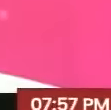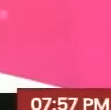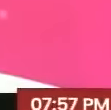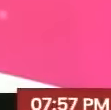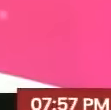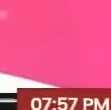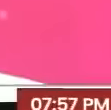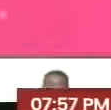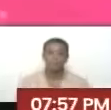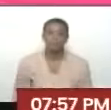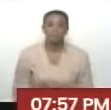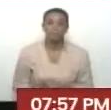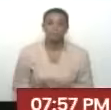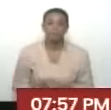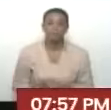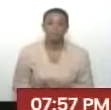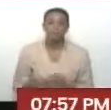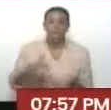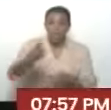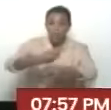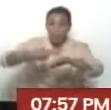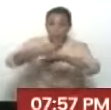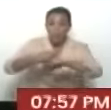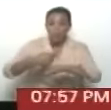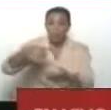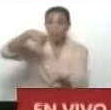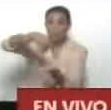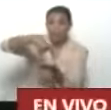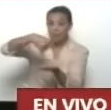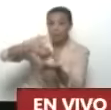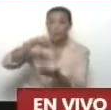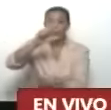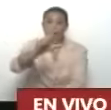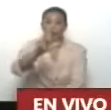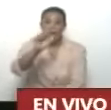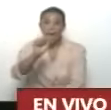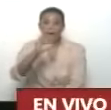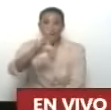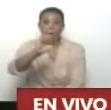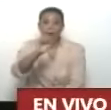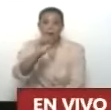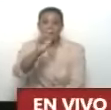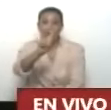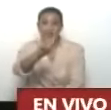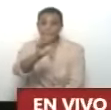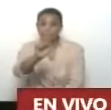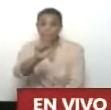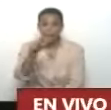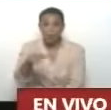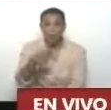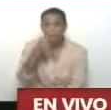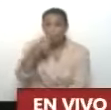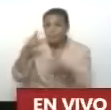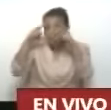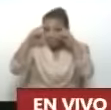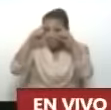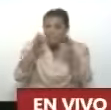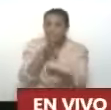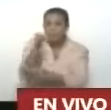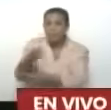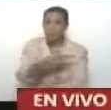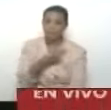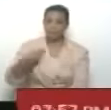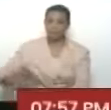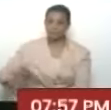a Shanghái a firmar el hermanamiento Carabobo-Shanghái y sacudió